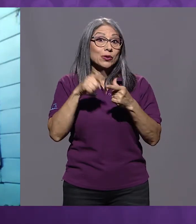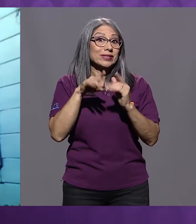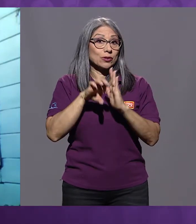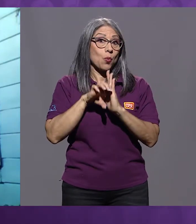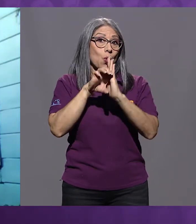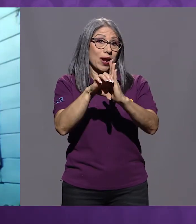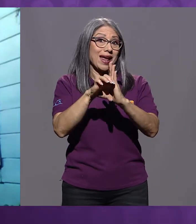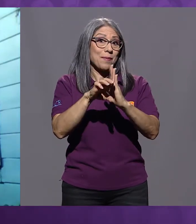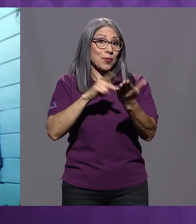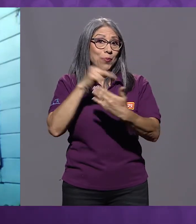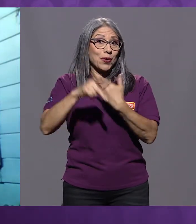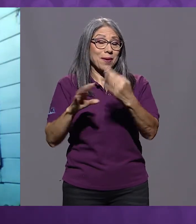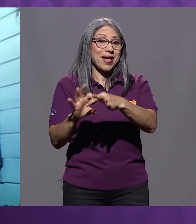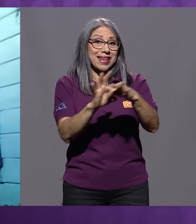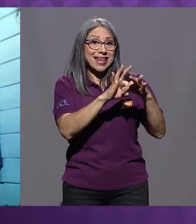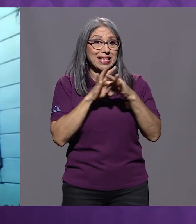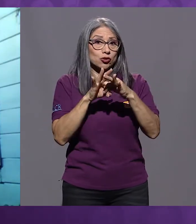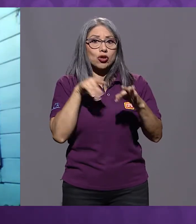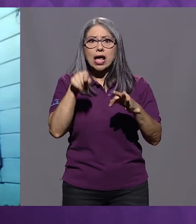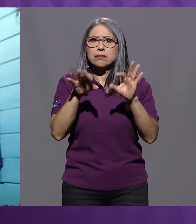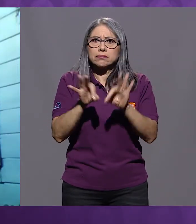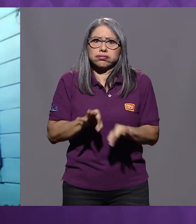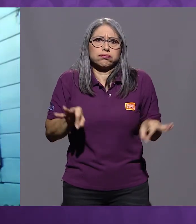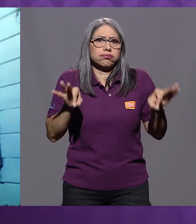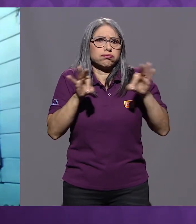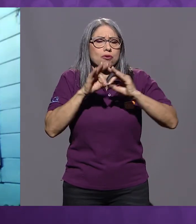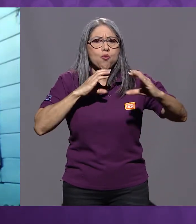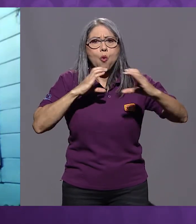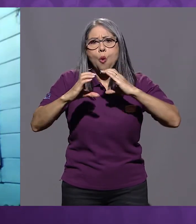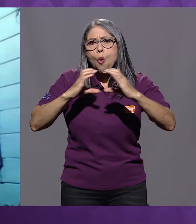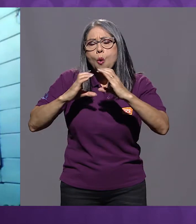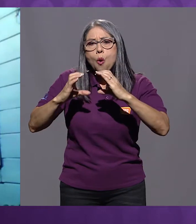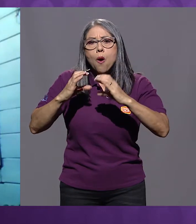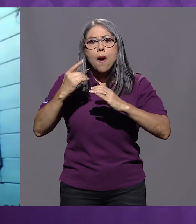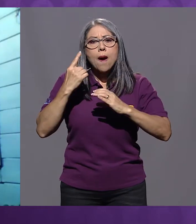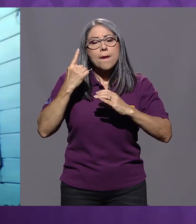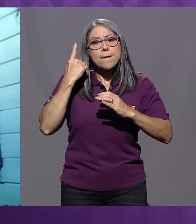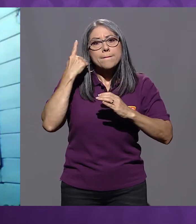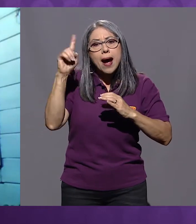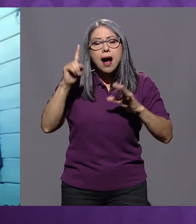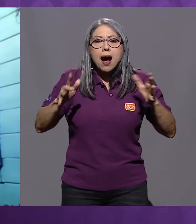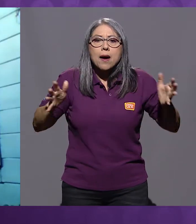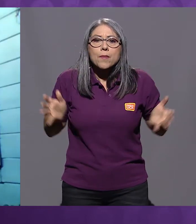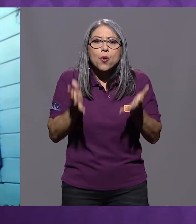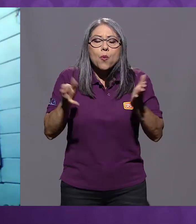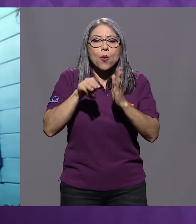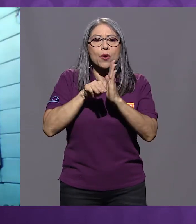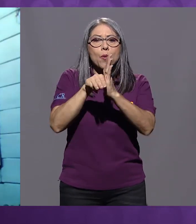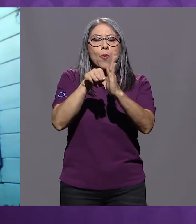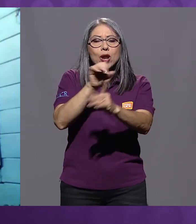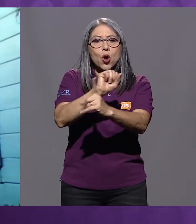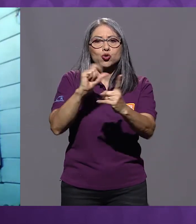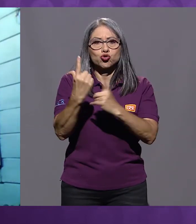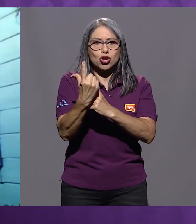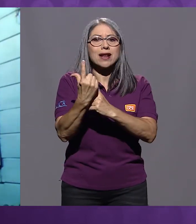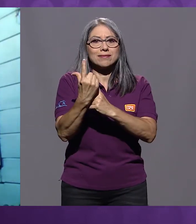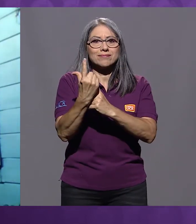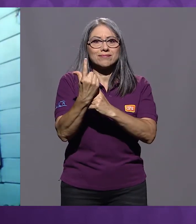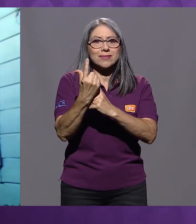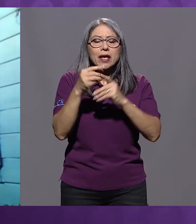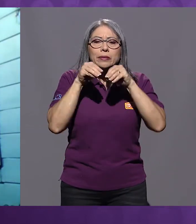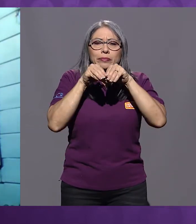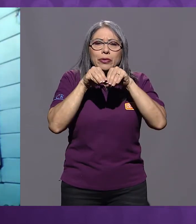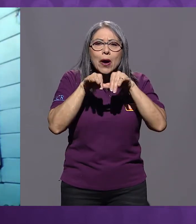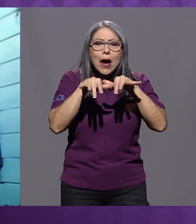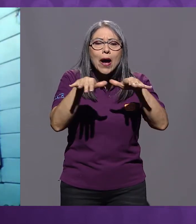del programa de Nexos ha sido vital para poder promover este modelo social entre la